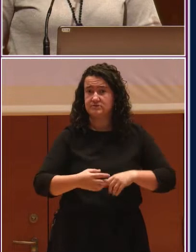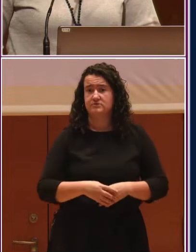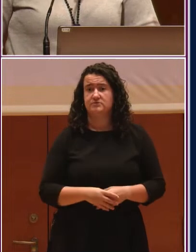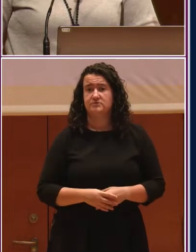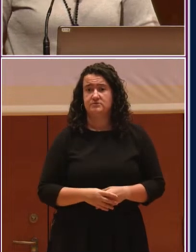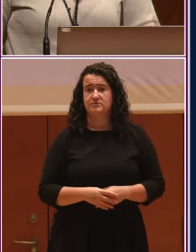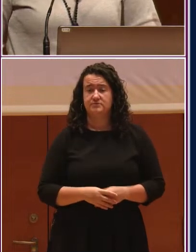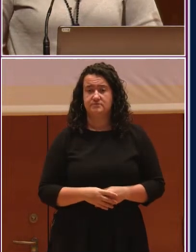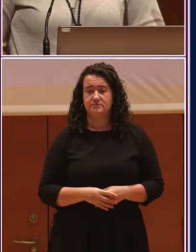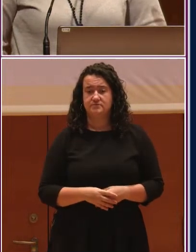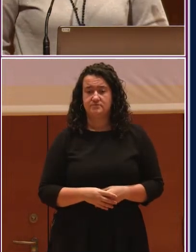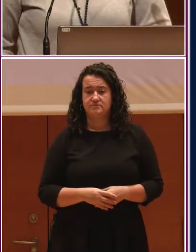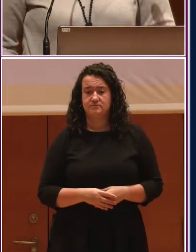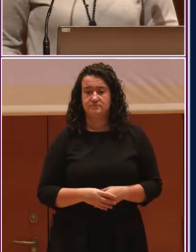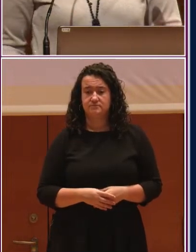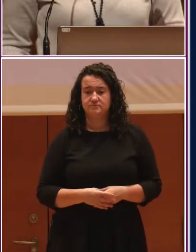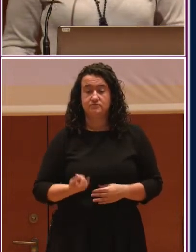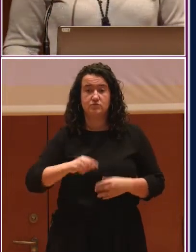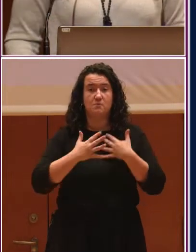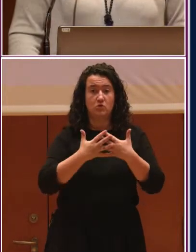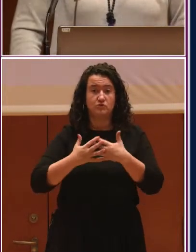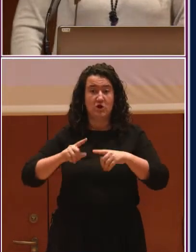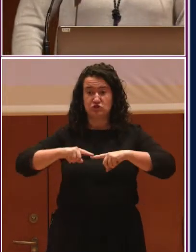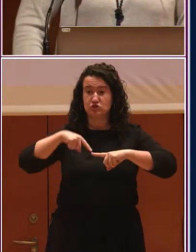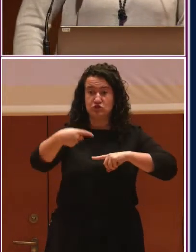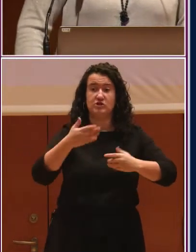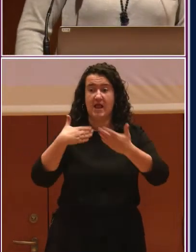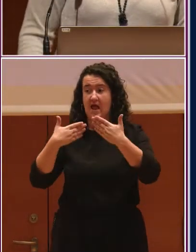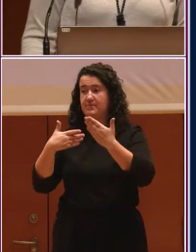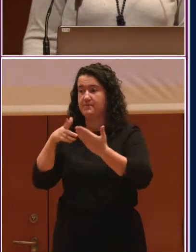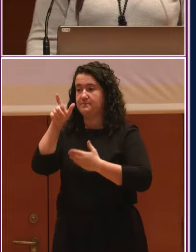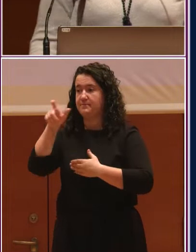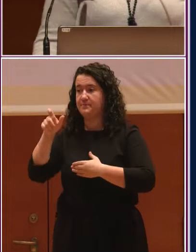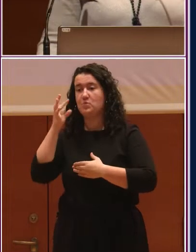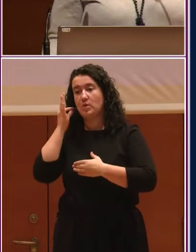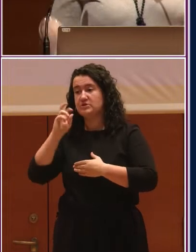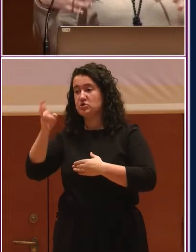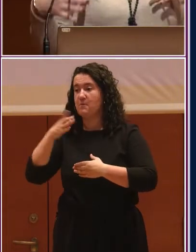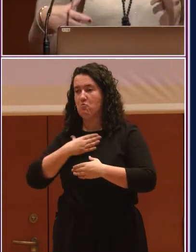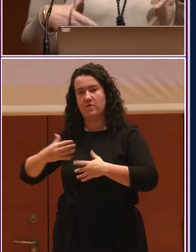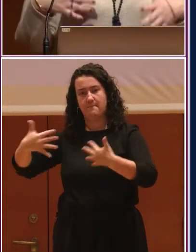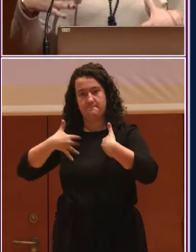qué quiere decir todo esto que nuestro voluntariado todos los días habla